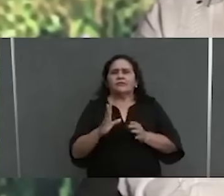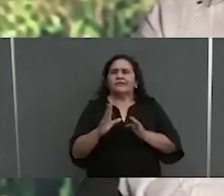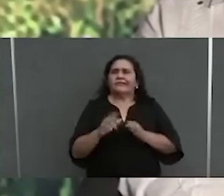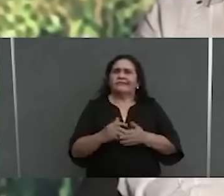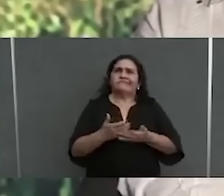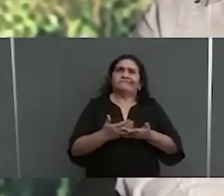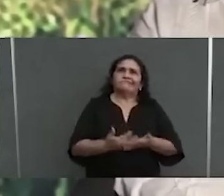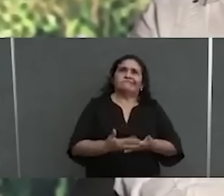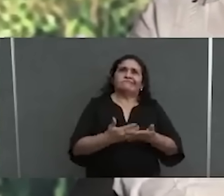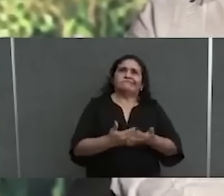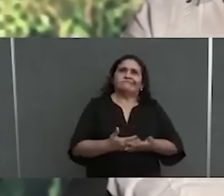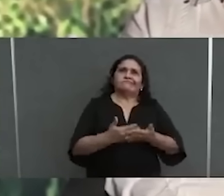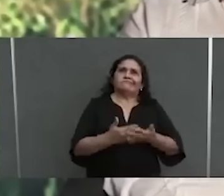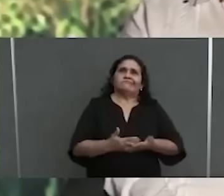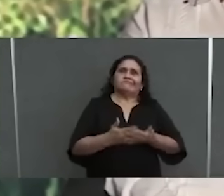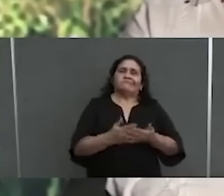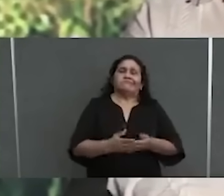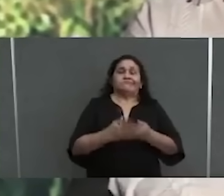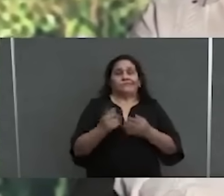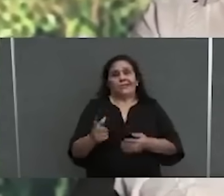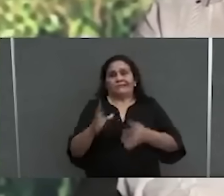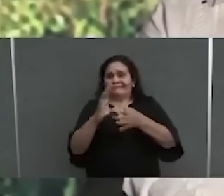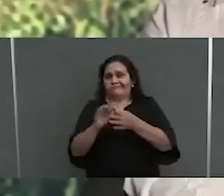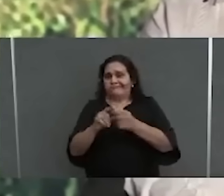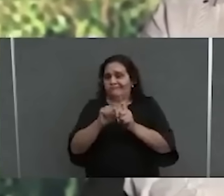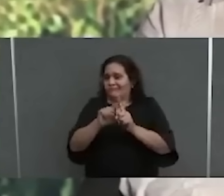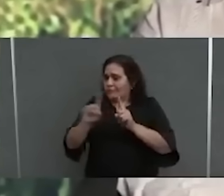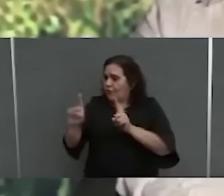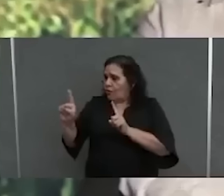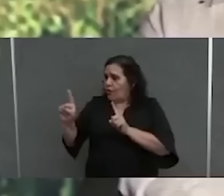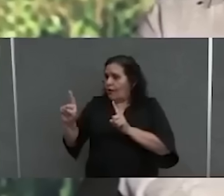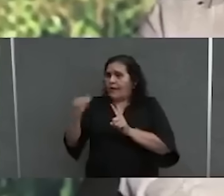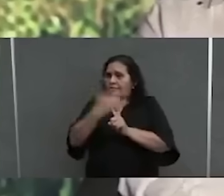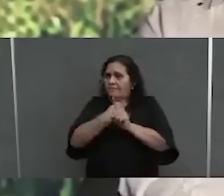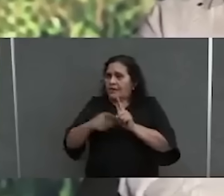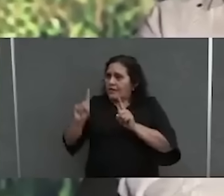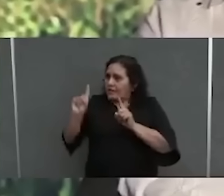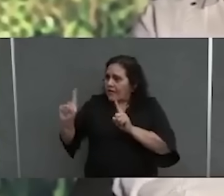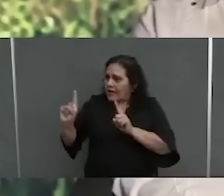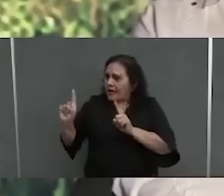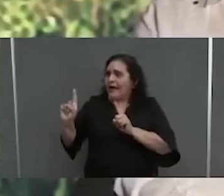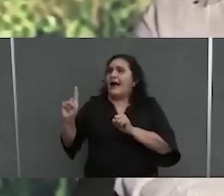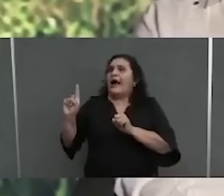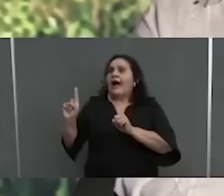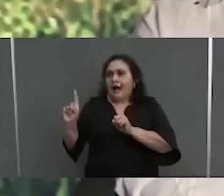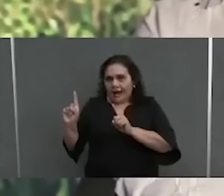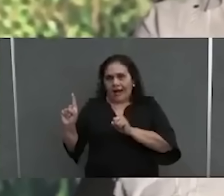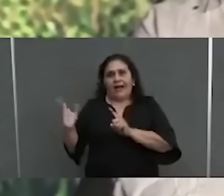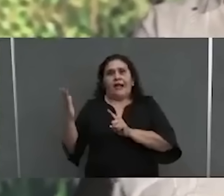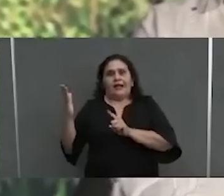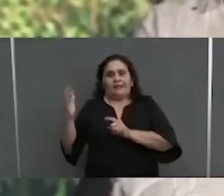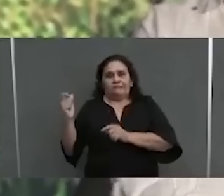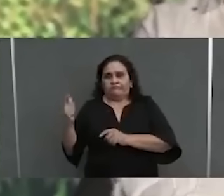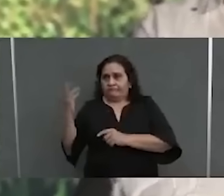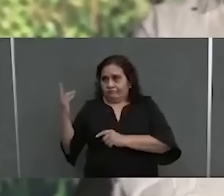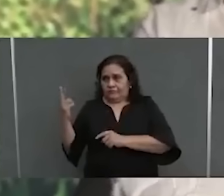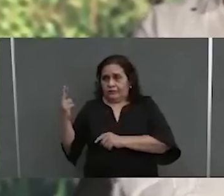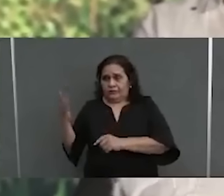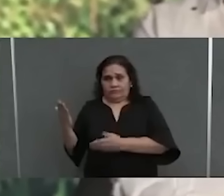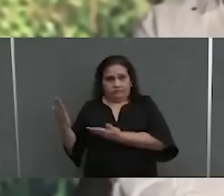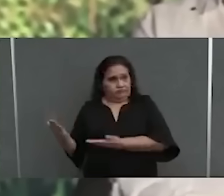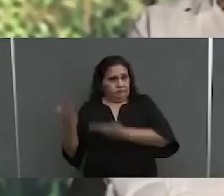el presidente y se lo encargó a la secretaria Buenrostro y las cosas se agilizaron, y no me va a dejar mentir la secretaria. Que esto se